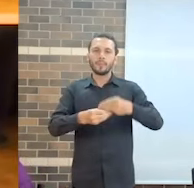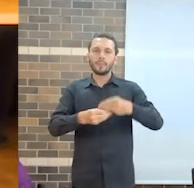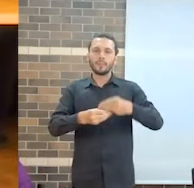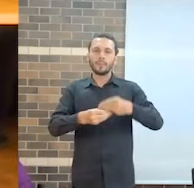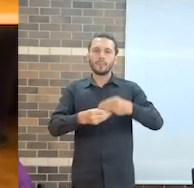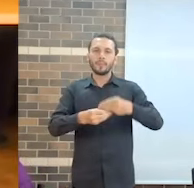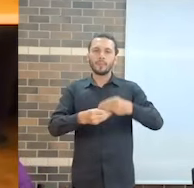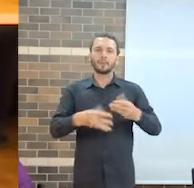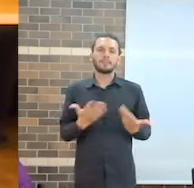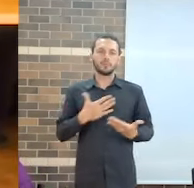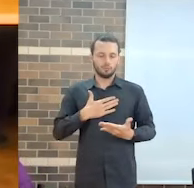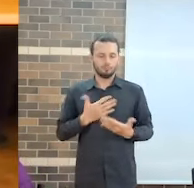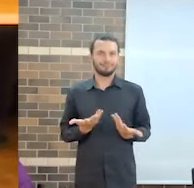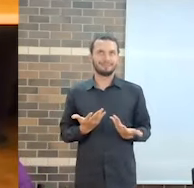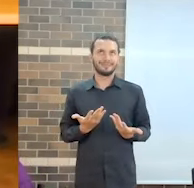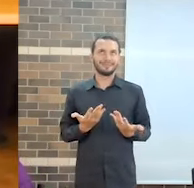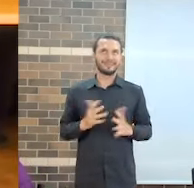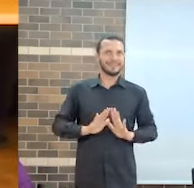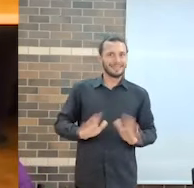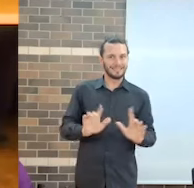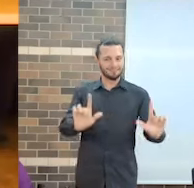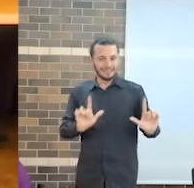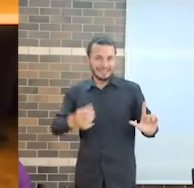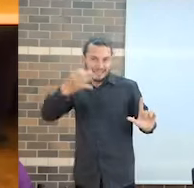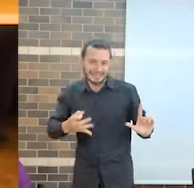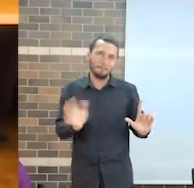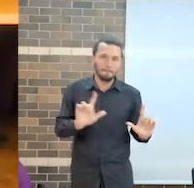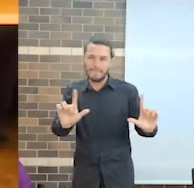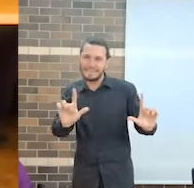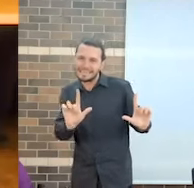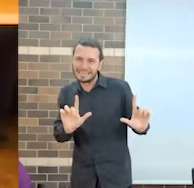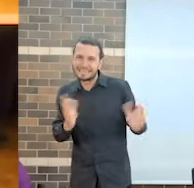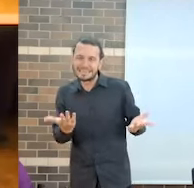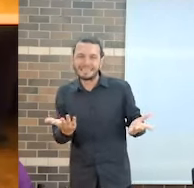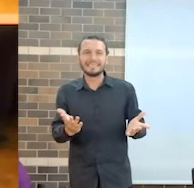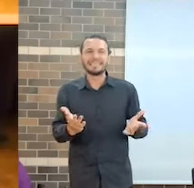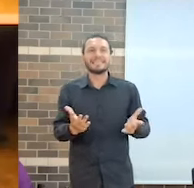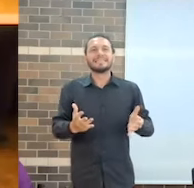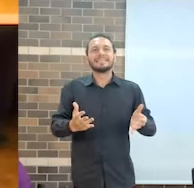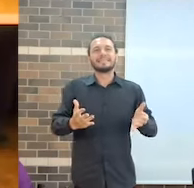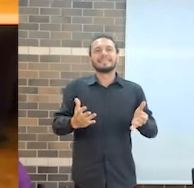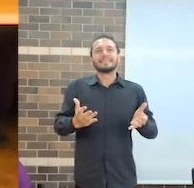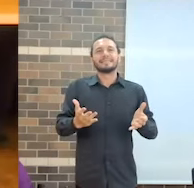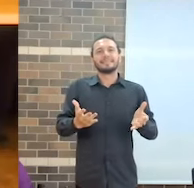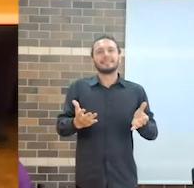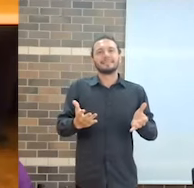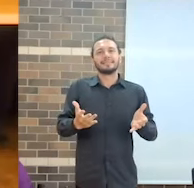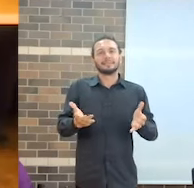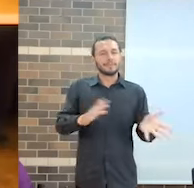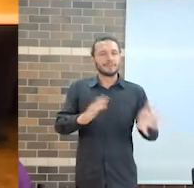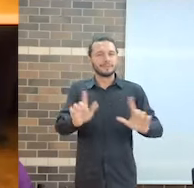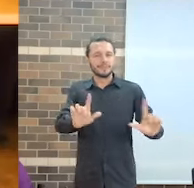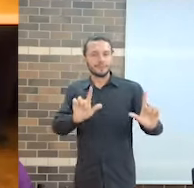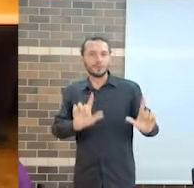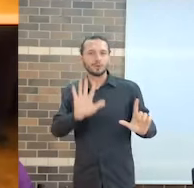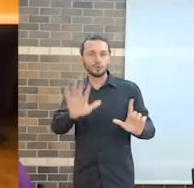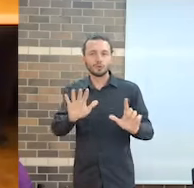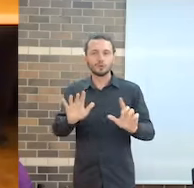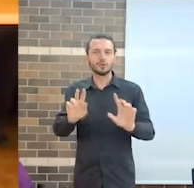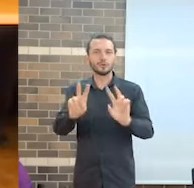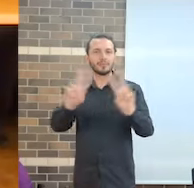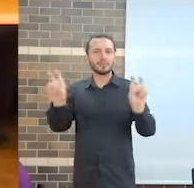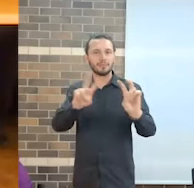egresada, se puede decir no legalmente, pero sí he sido formada con toda la perspectiva de de la pedagogía